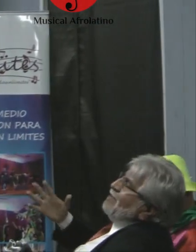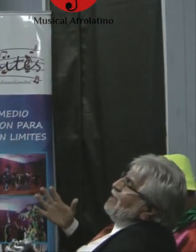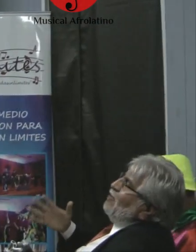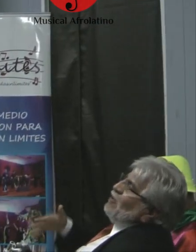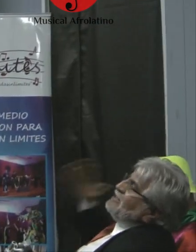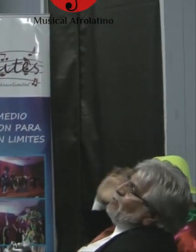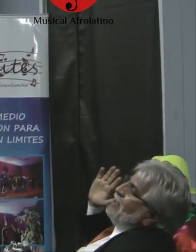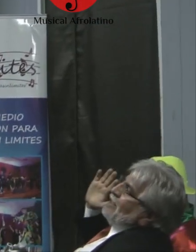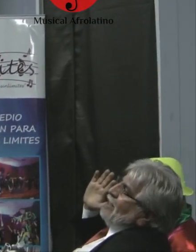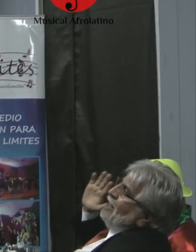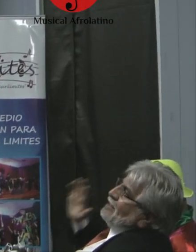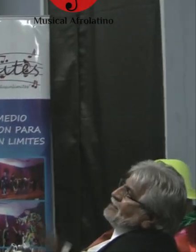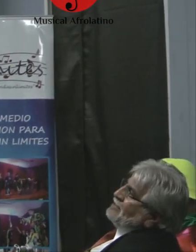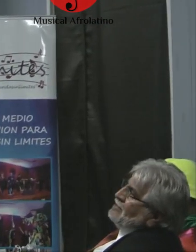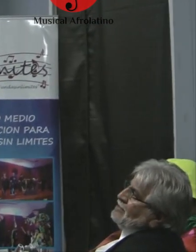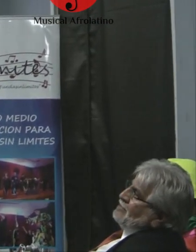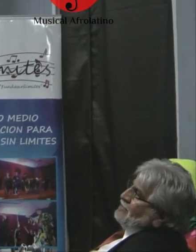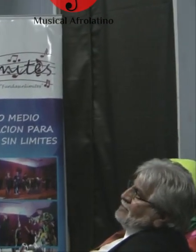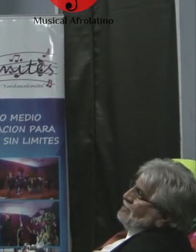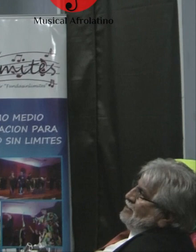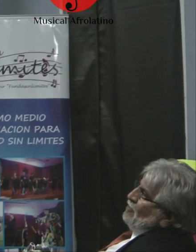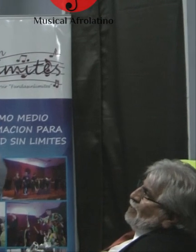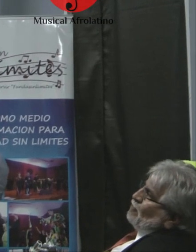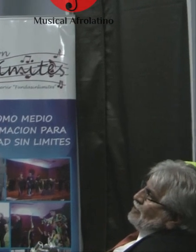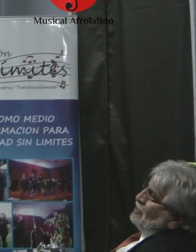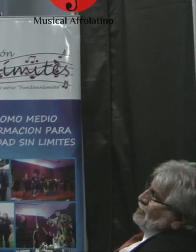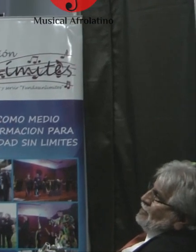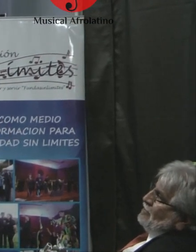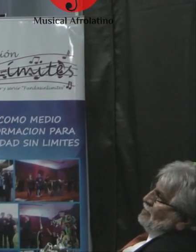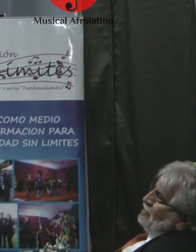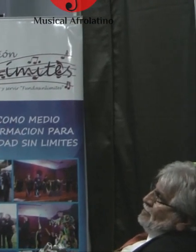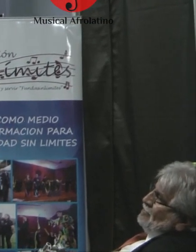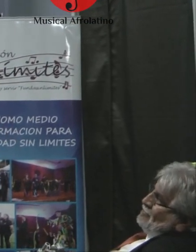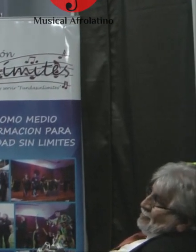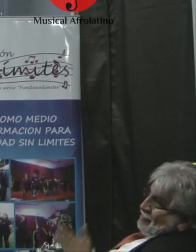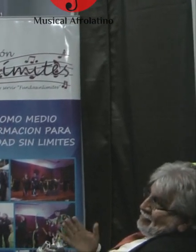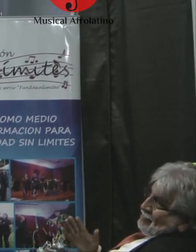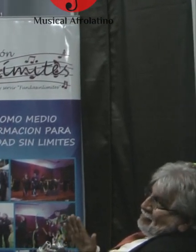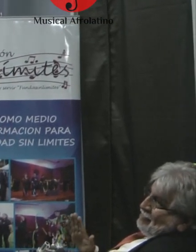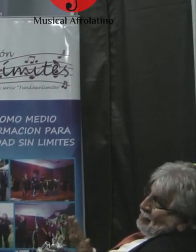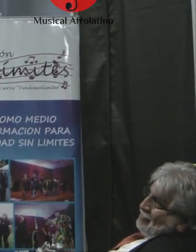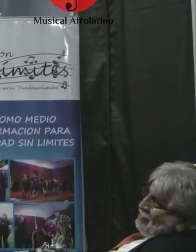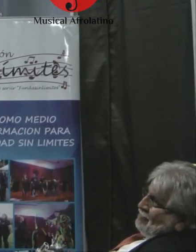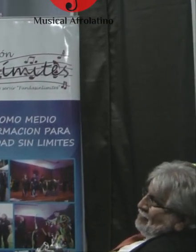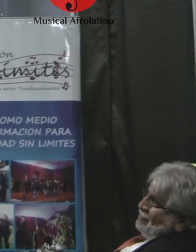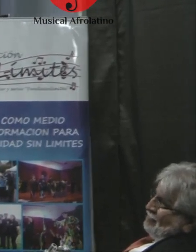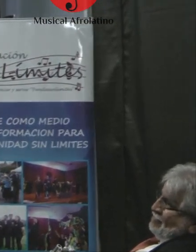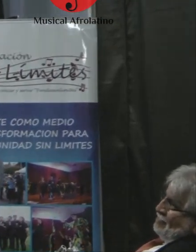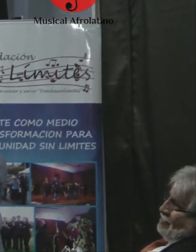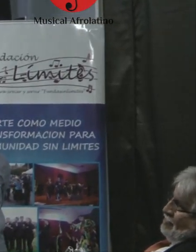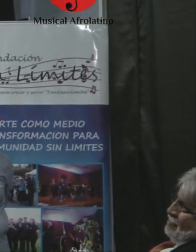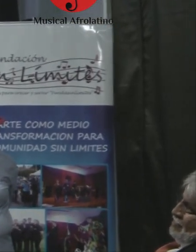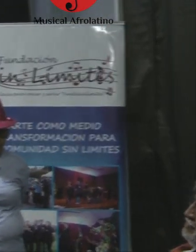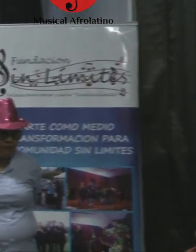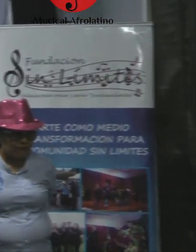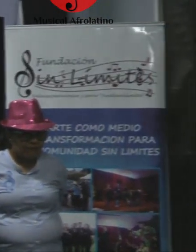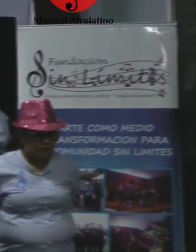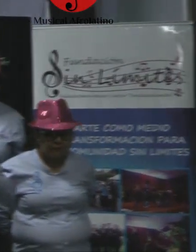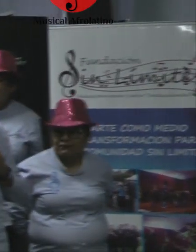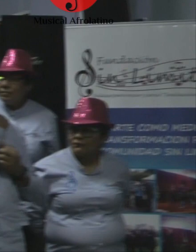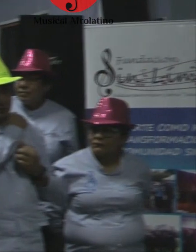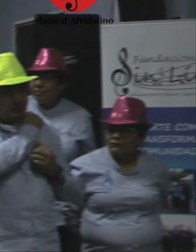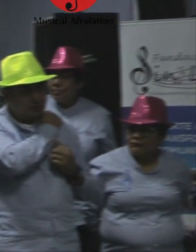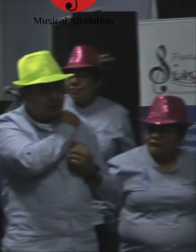¿Qué les cambia? ¿O es igual antes de tocar música? Sí, el que quiera. ¿Sí?